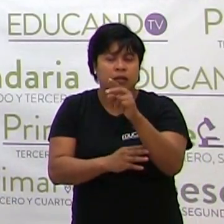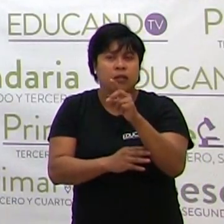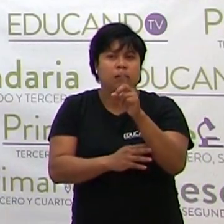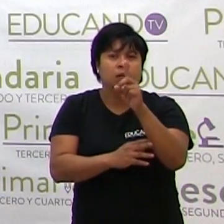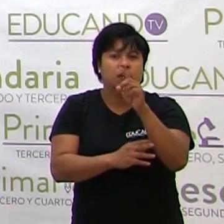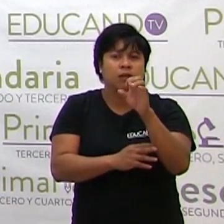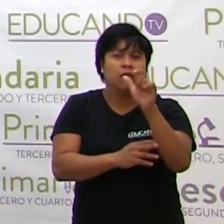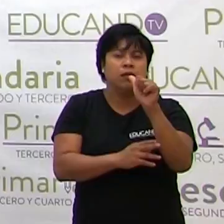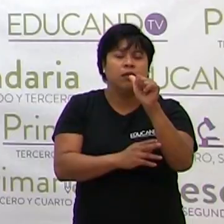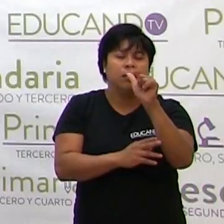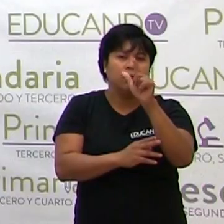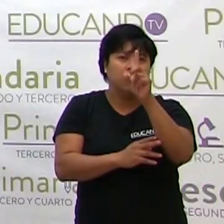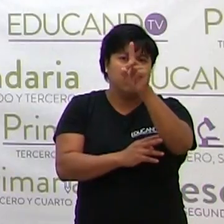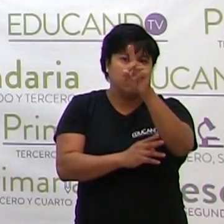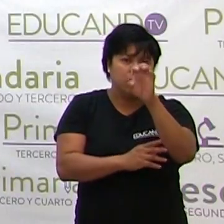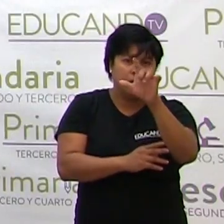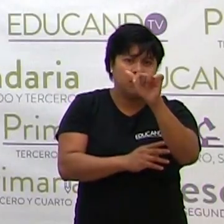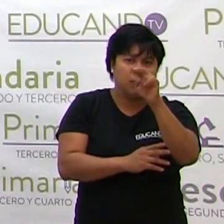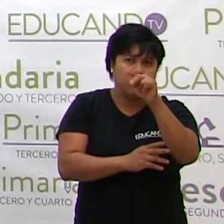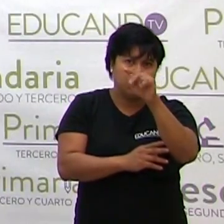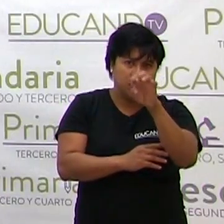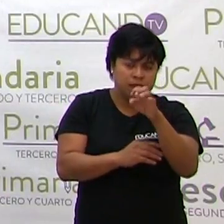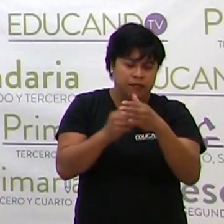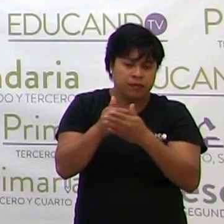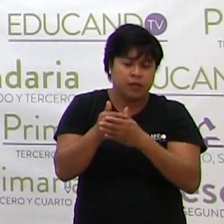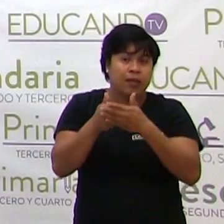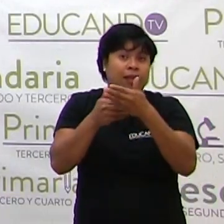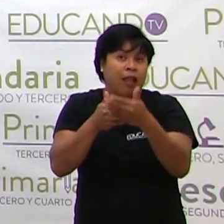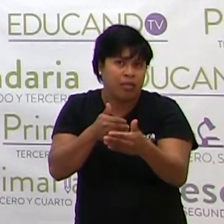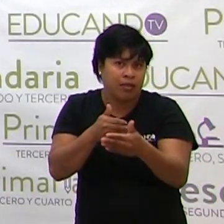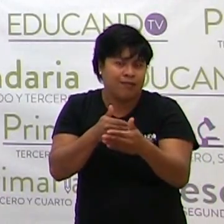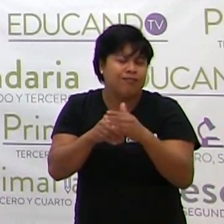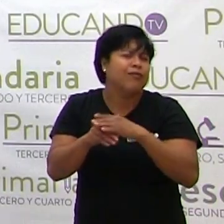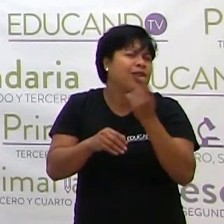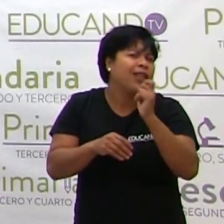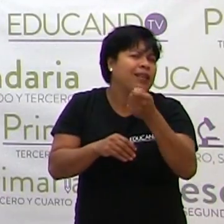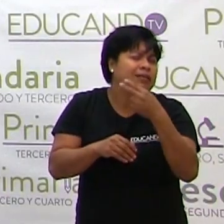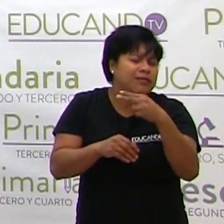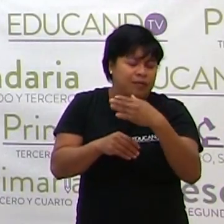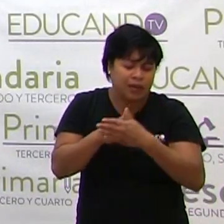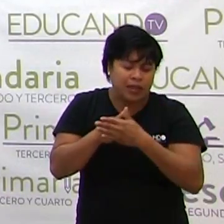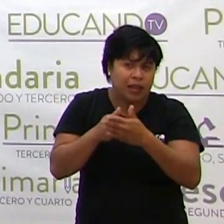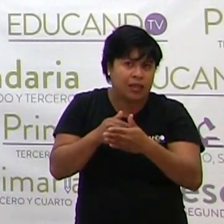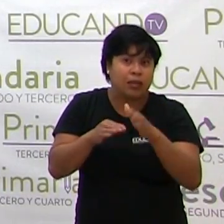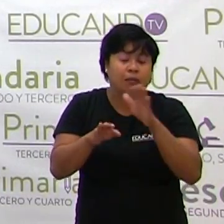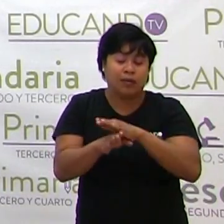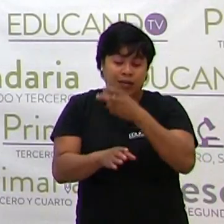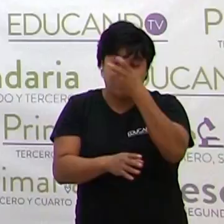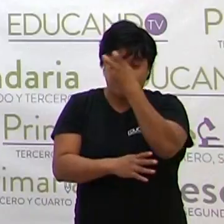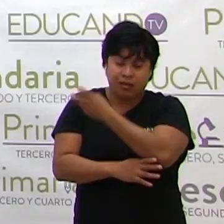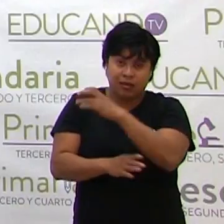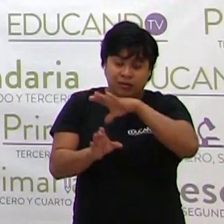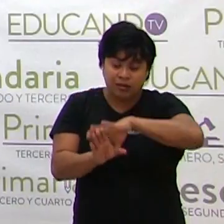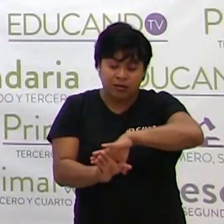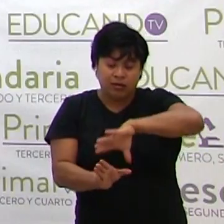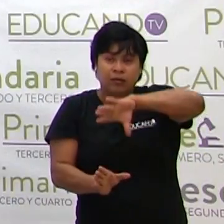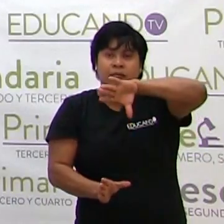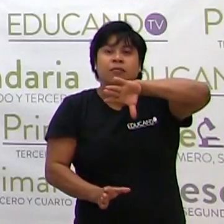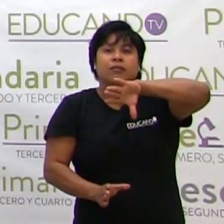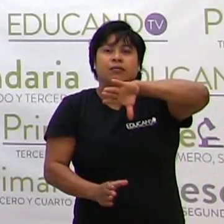delante. ¿Por qué? ¿Por qué delante? Mucha atención. Porque el prisma tiene